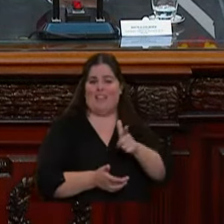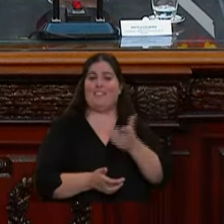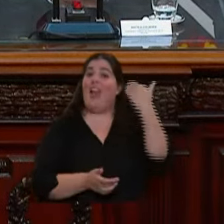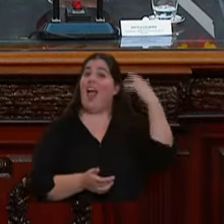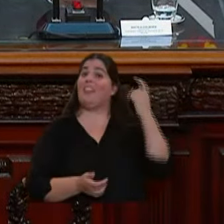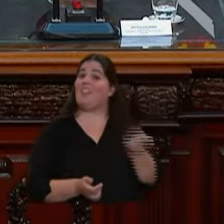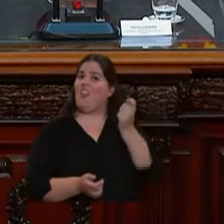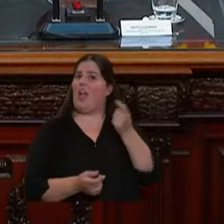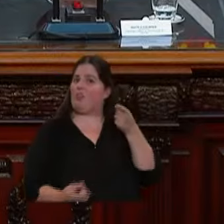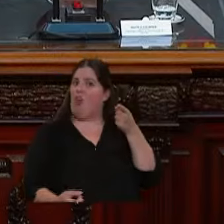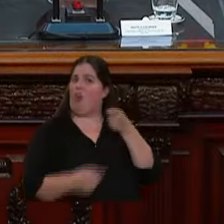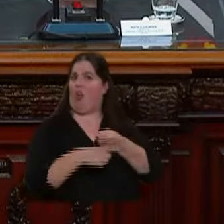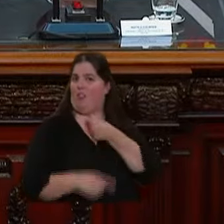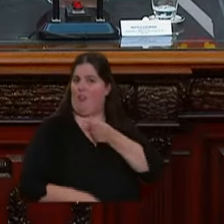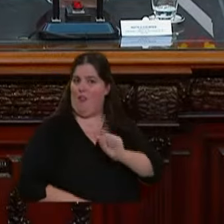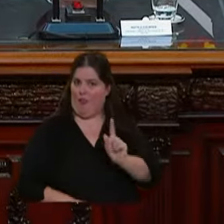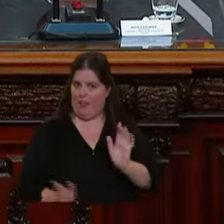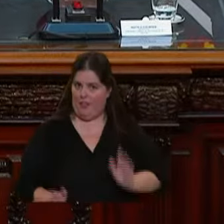los sindicatos.